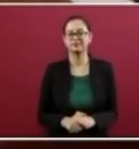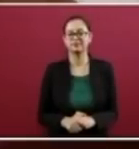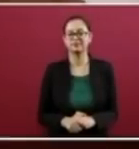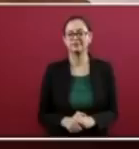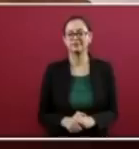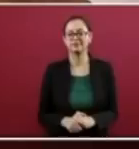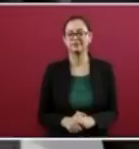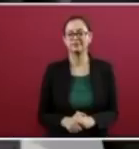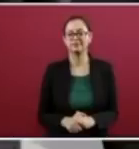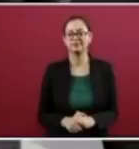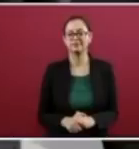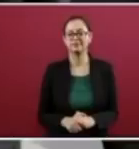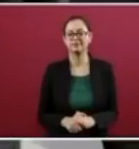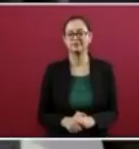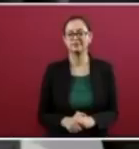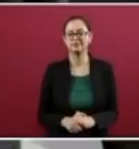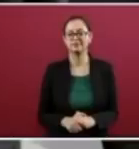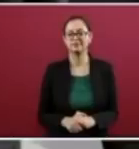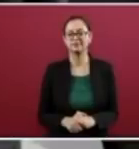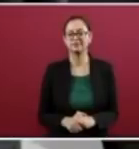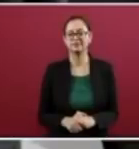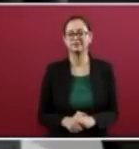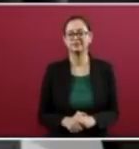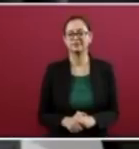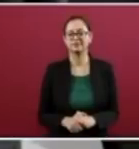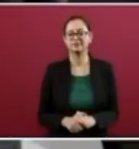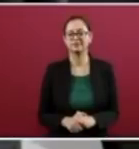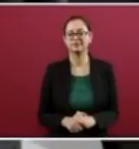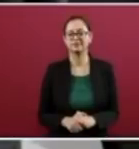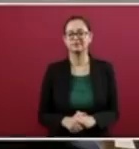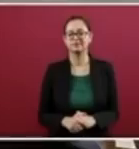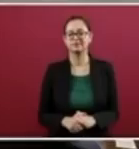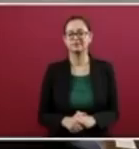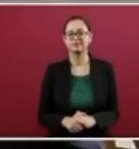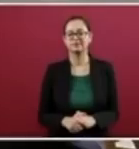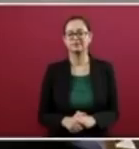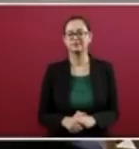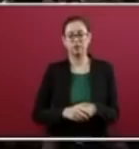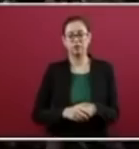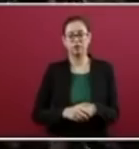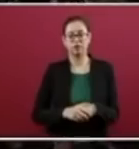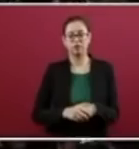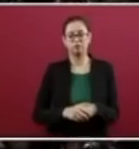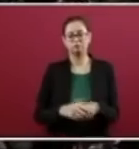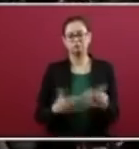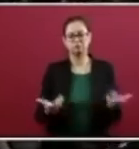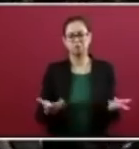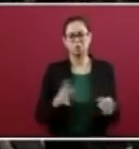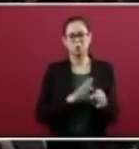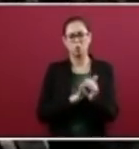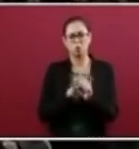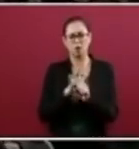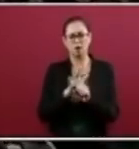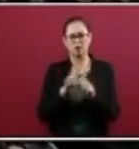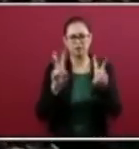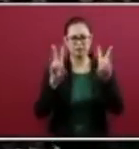la cancelación del sello postal para conmemorar el 60 aniversario de los libros de texto gratuitos. Vamos a